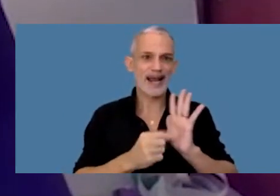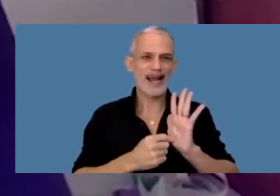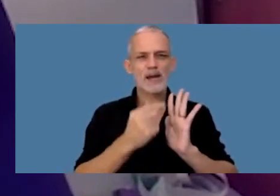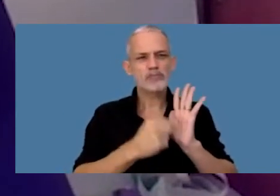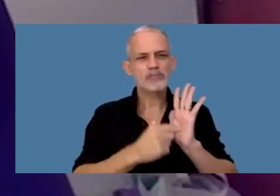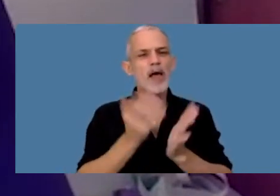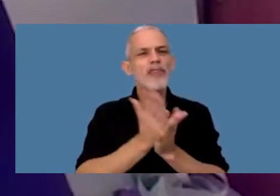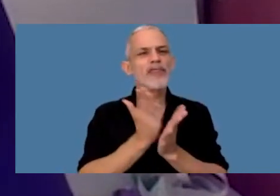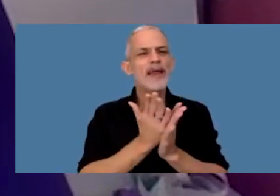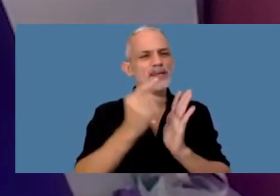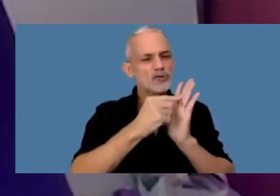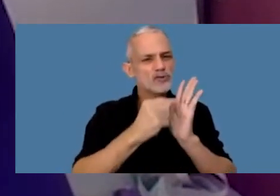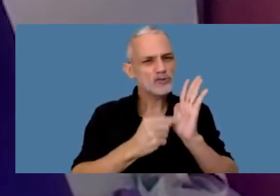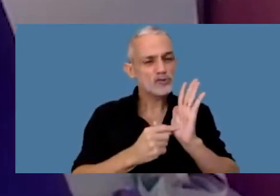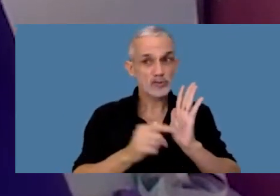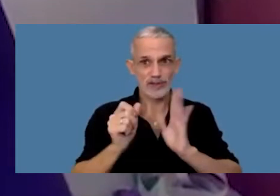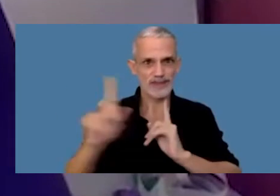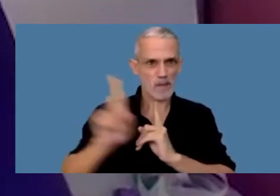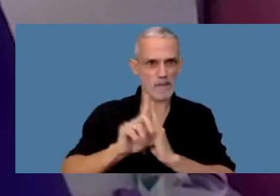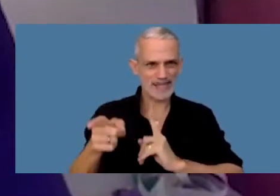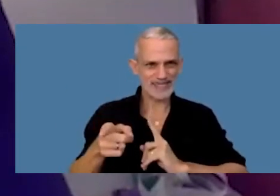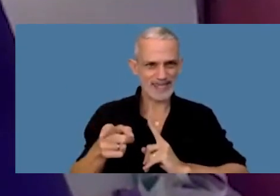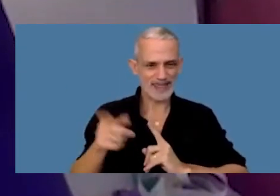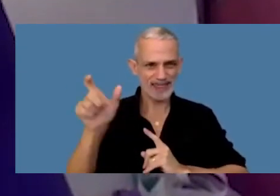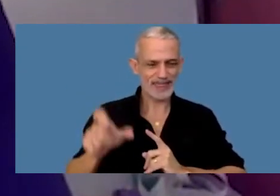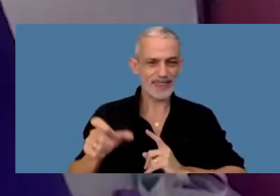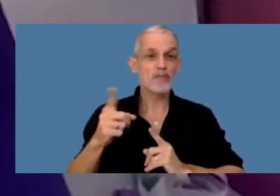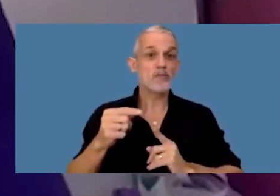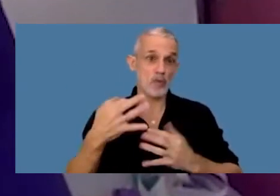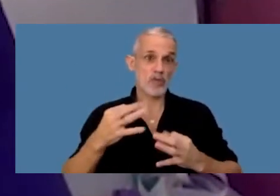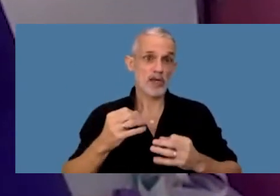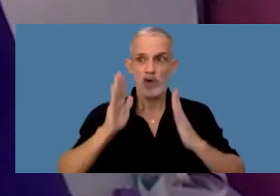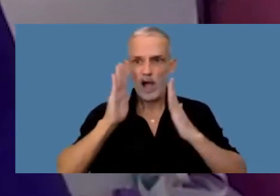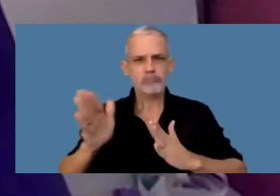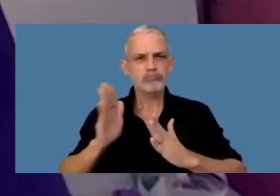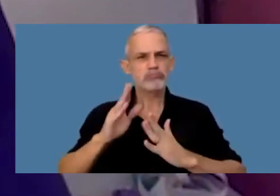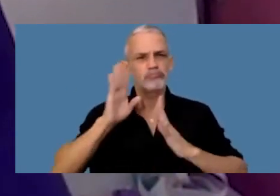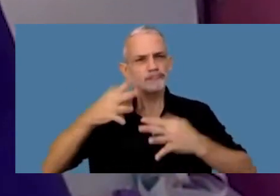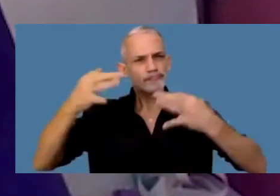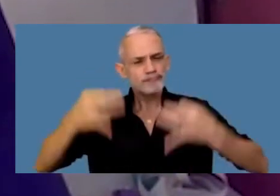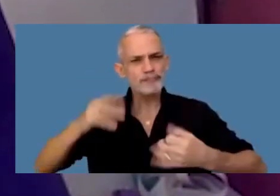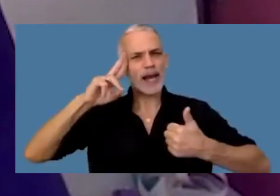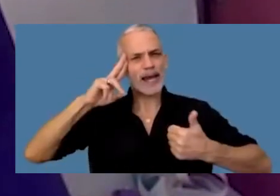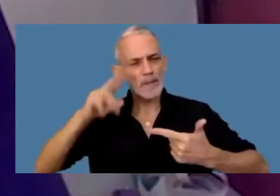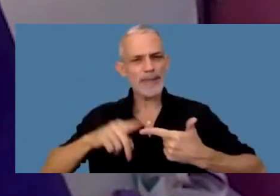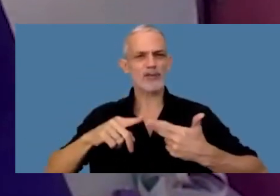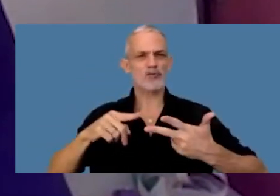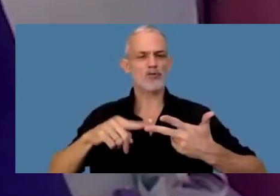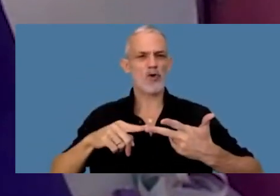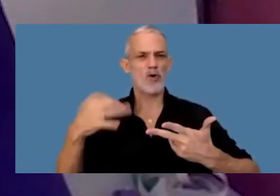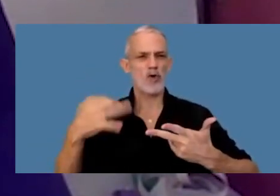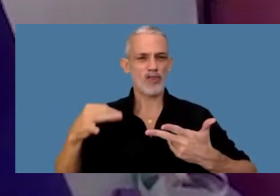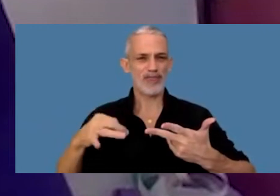y sobre todo es una manifestación a la violencia de género contra las mujeres.